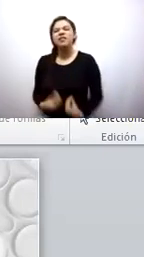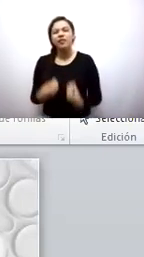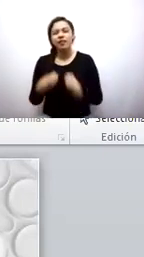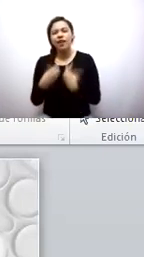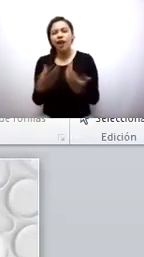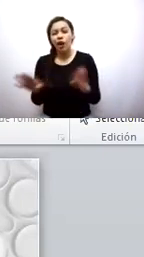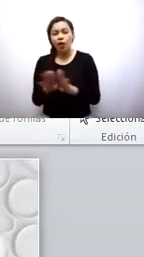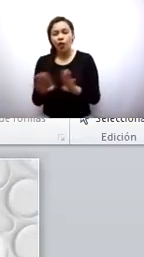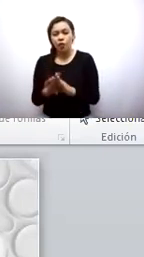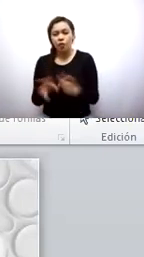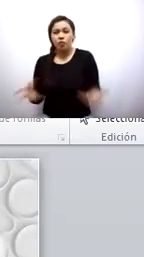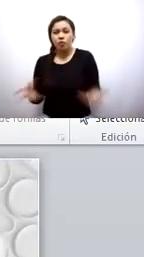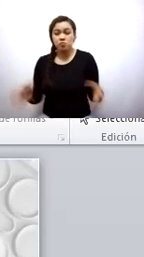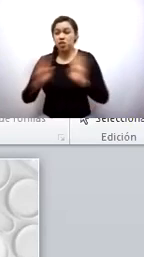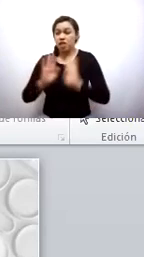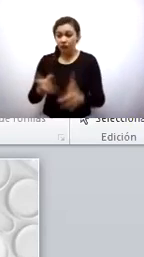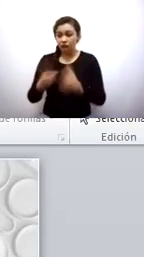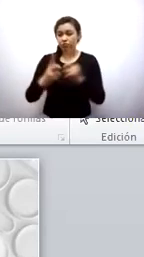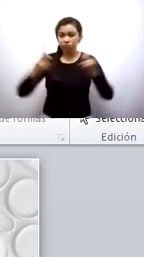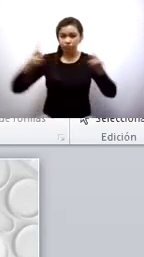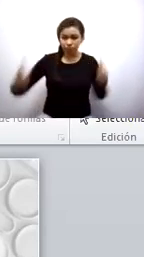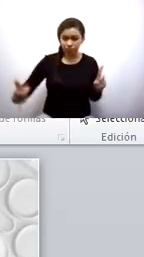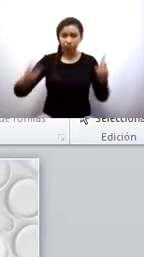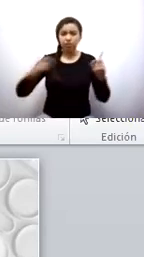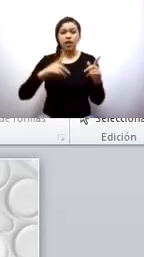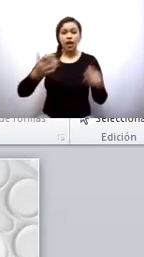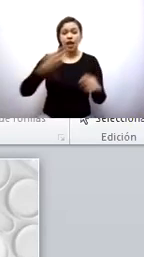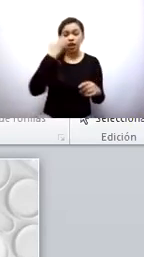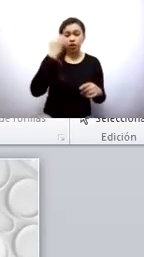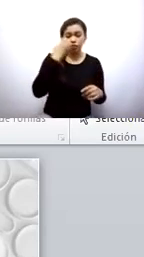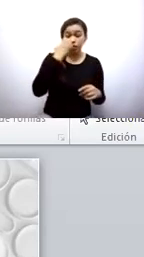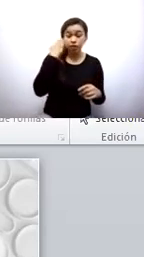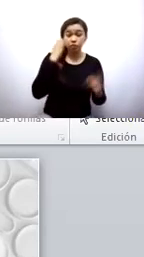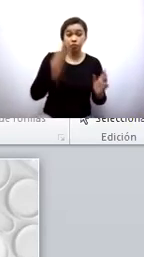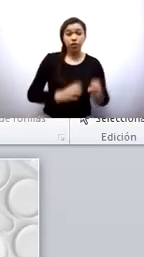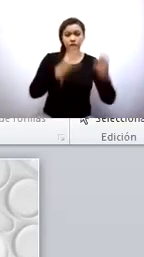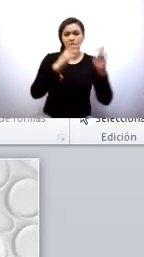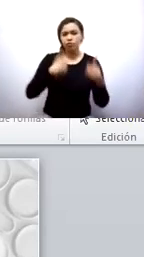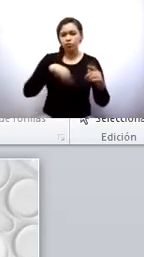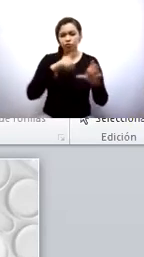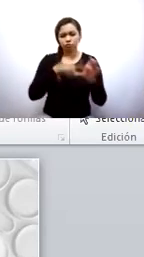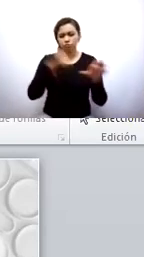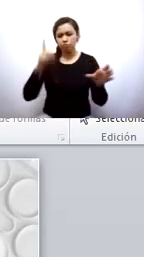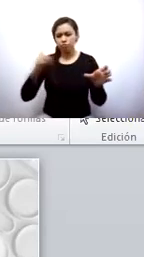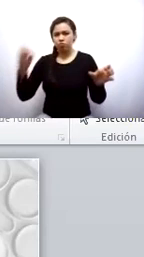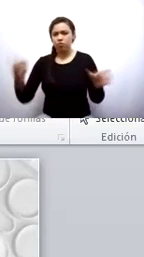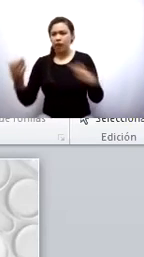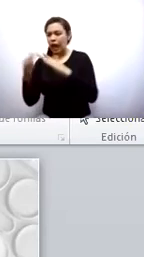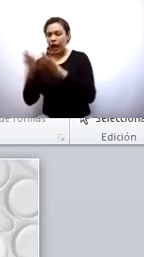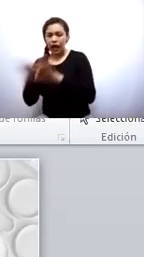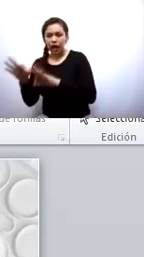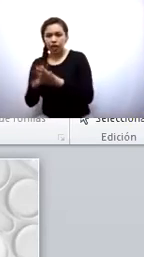pues de estar distanciados de nuestro centro de trabajo, de nuestros alumnos? ¿Cómo han sentido toda